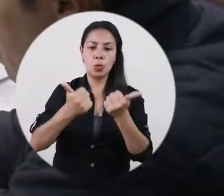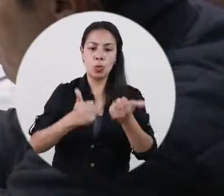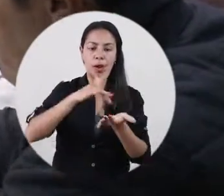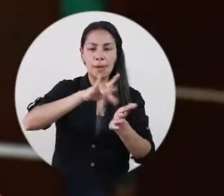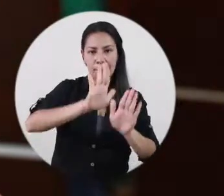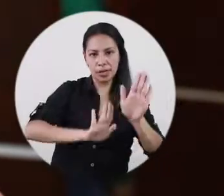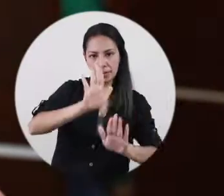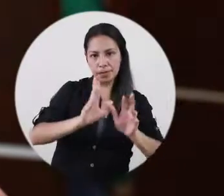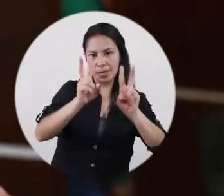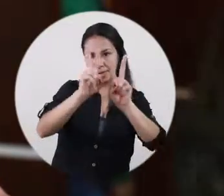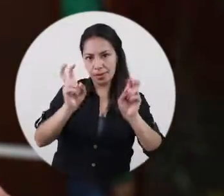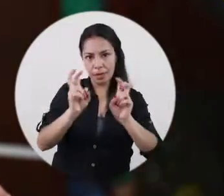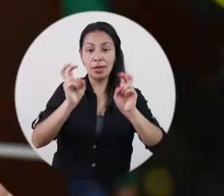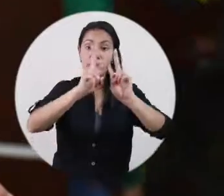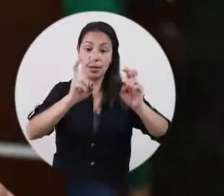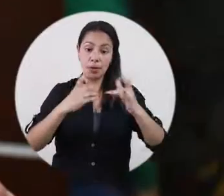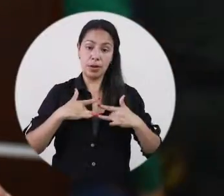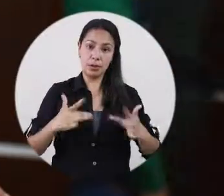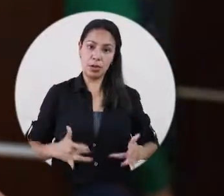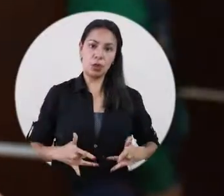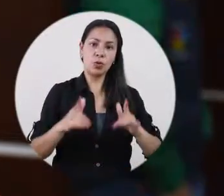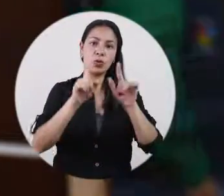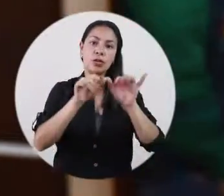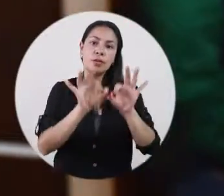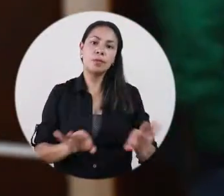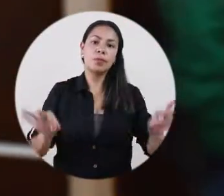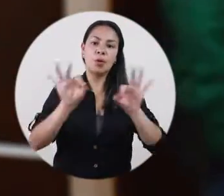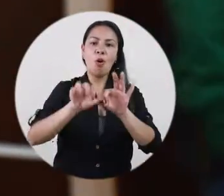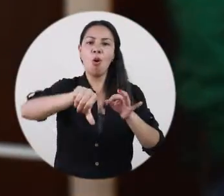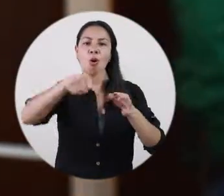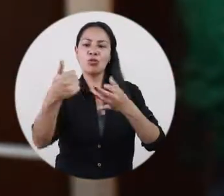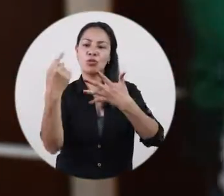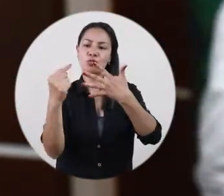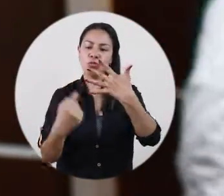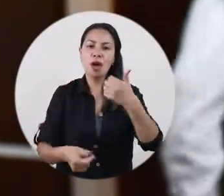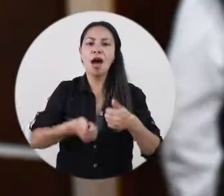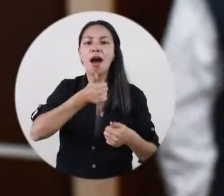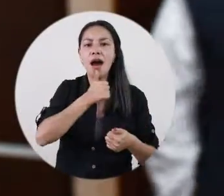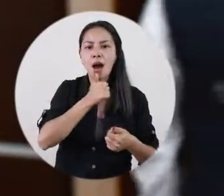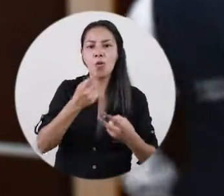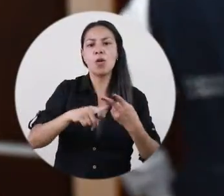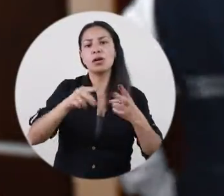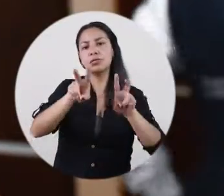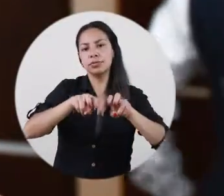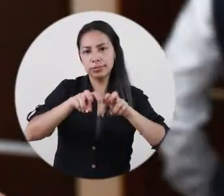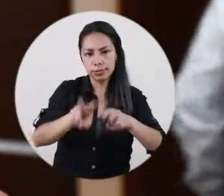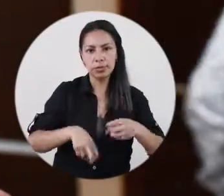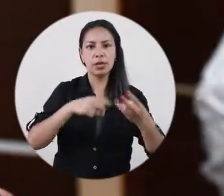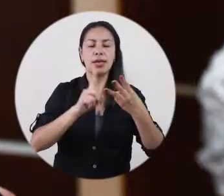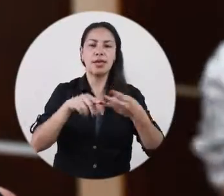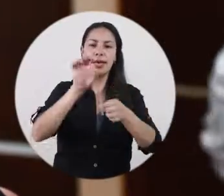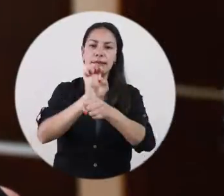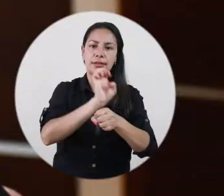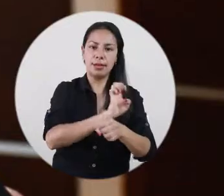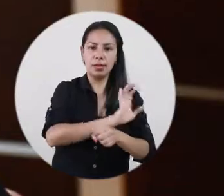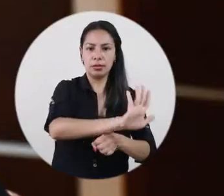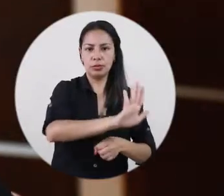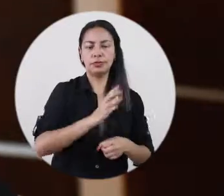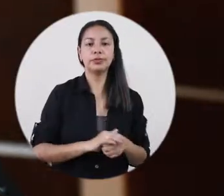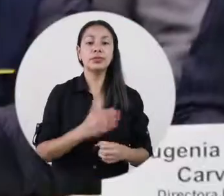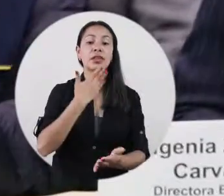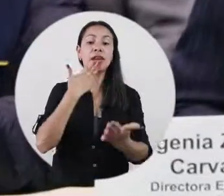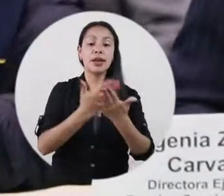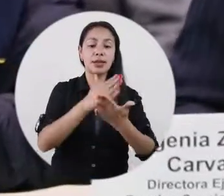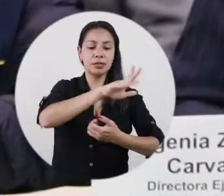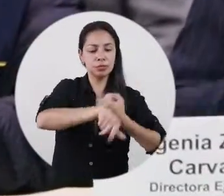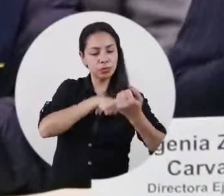cada uno de los greenes tuvo su su intervención el tema de salud que es fundamental y el tema de varios se tocó el tema de agua el tema de agricultura